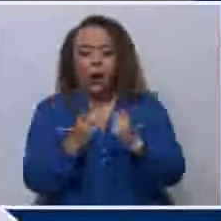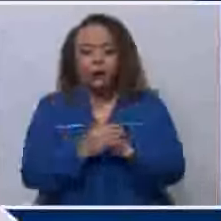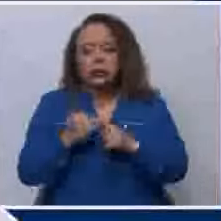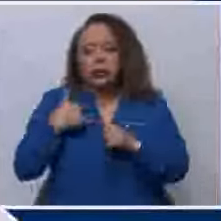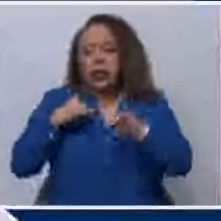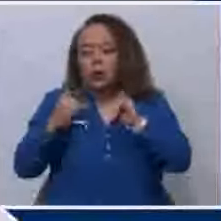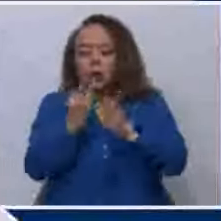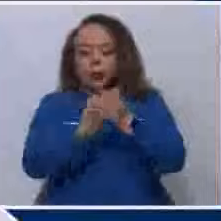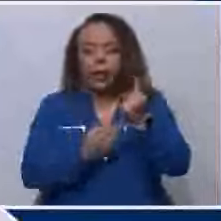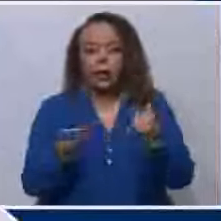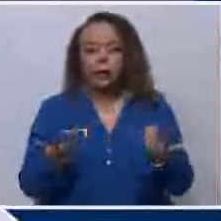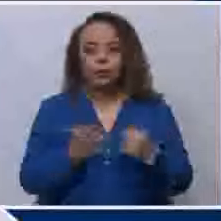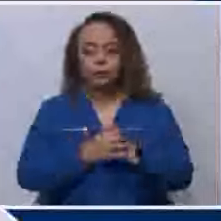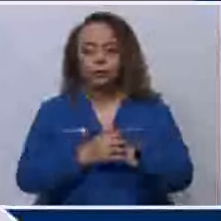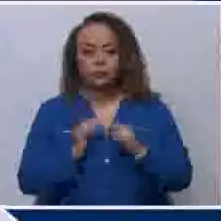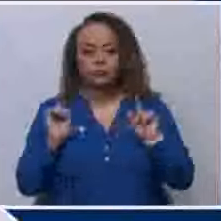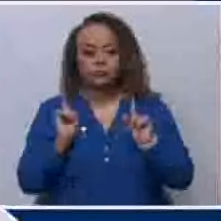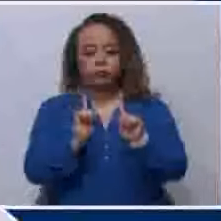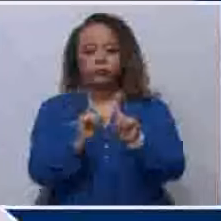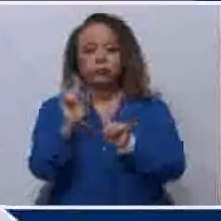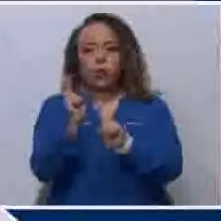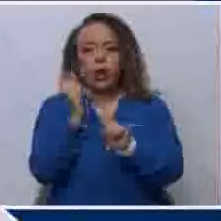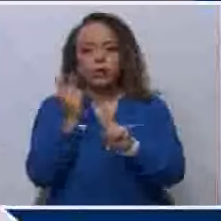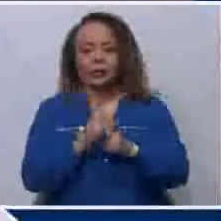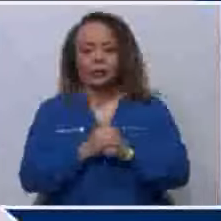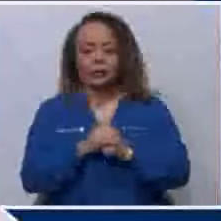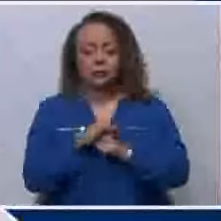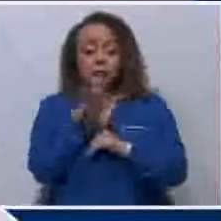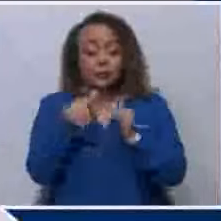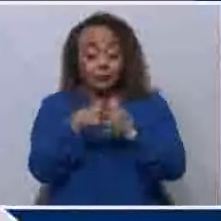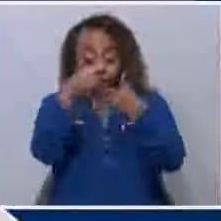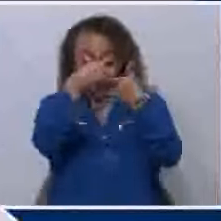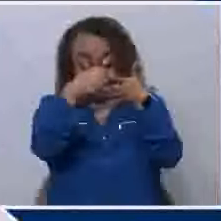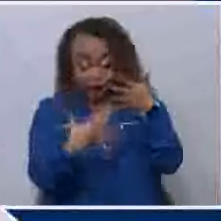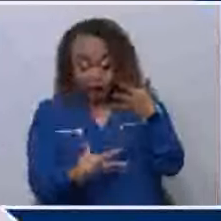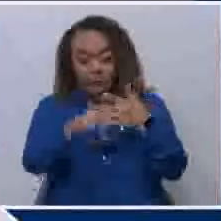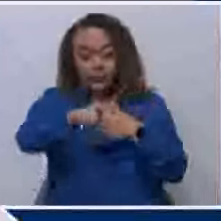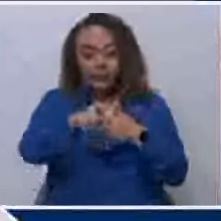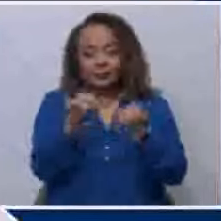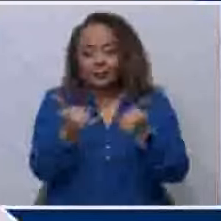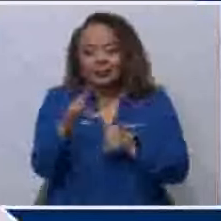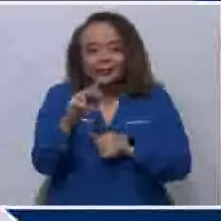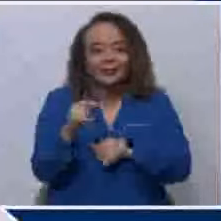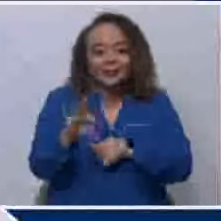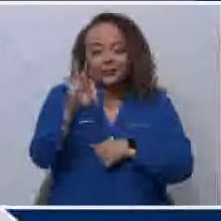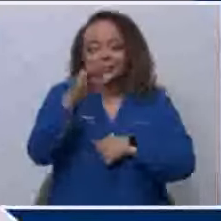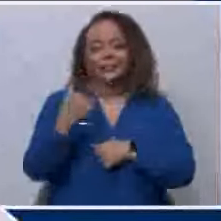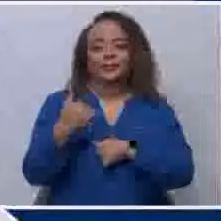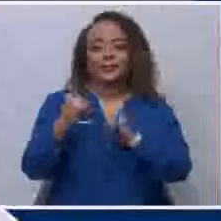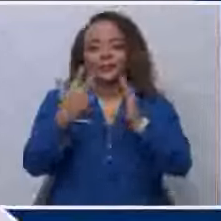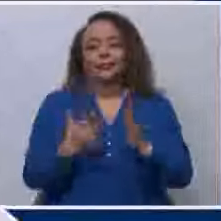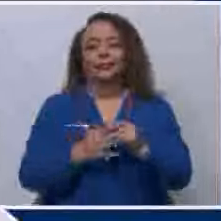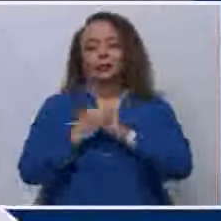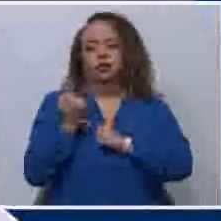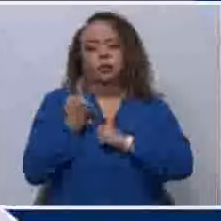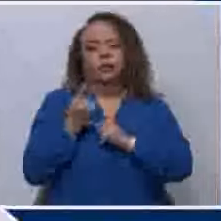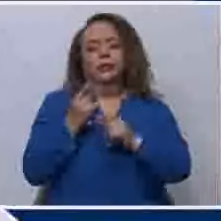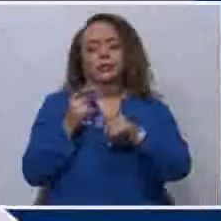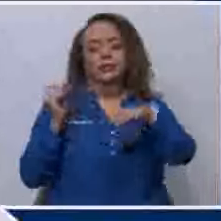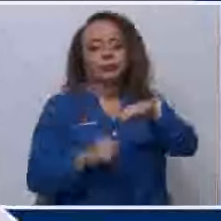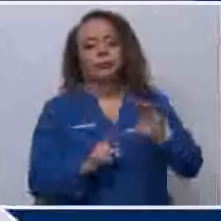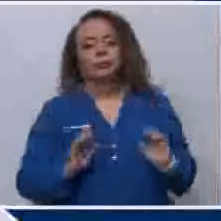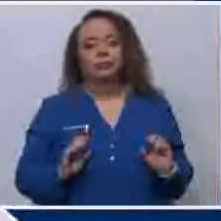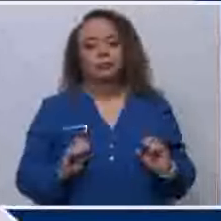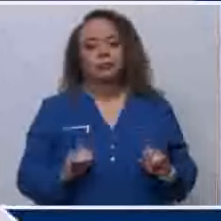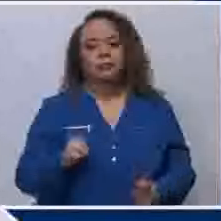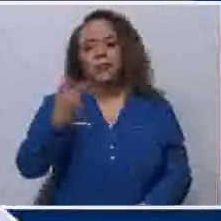juego combinado cuando descienda a la línea de volantes. Todo ese abanico lo necesitas. Ya no encontramos jugadores que sean meramente finalizadores. Tal vez lo de